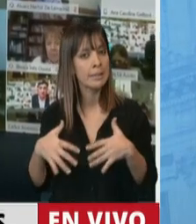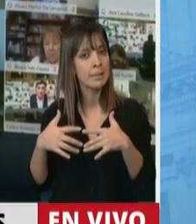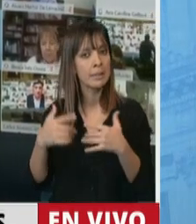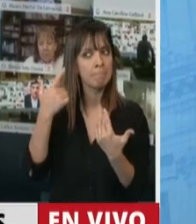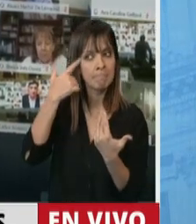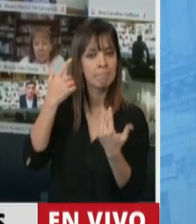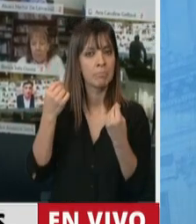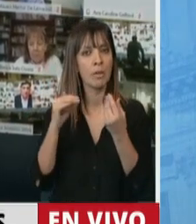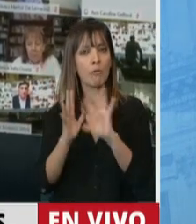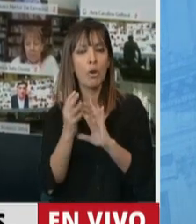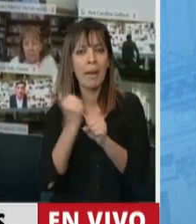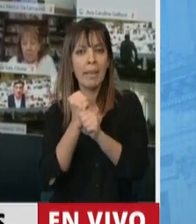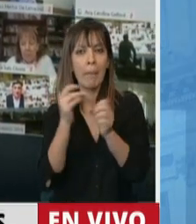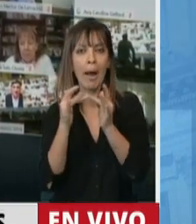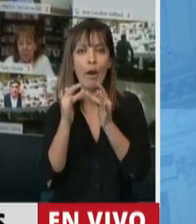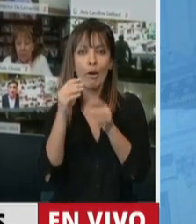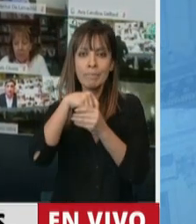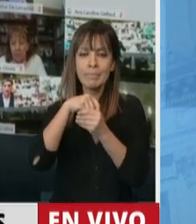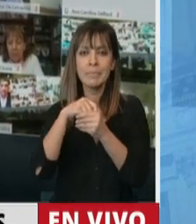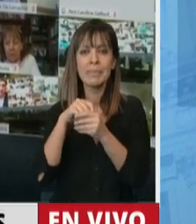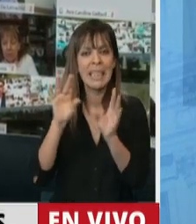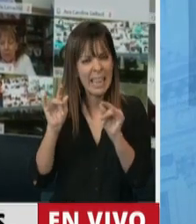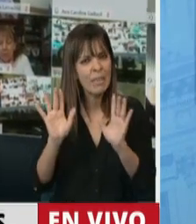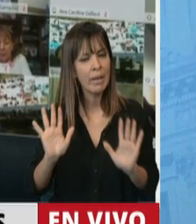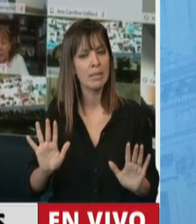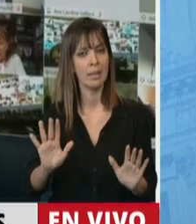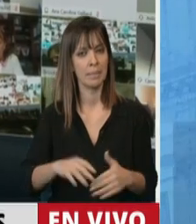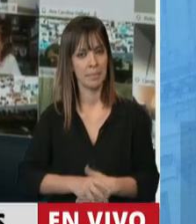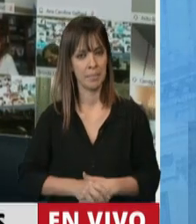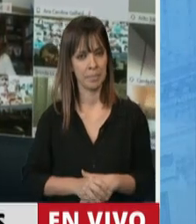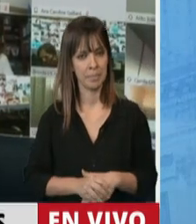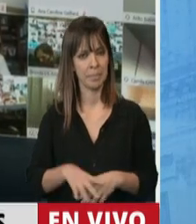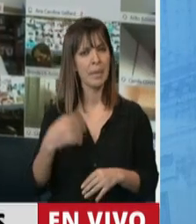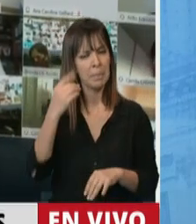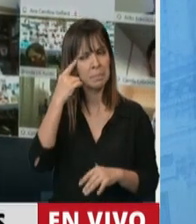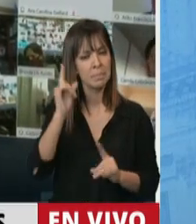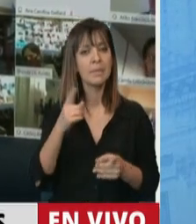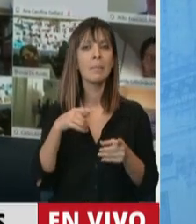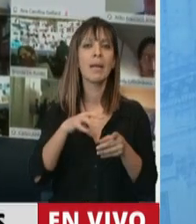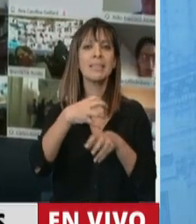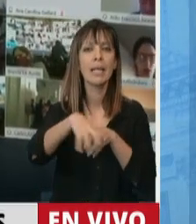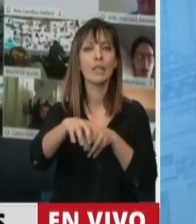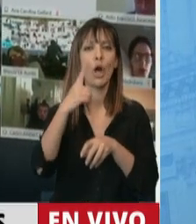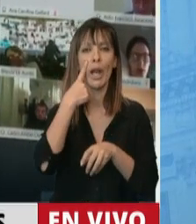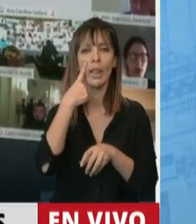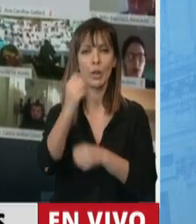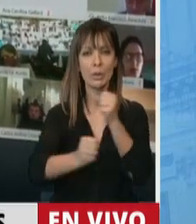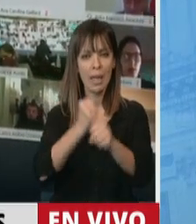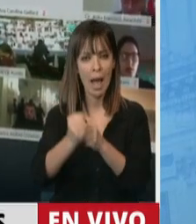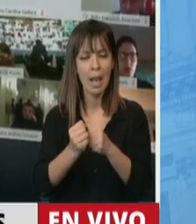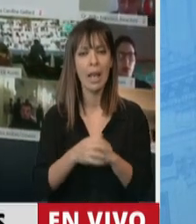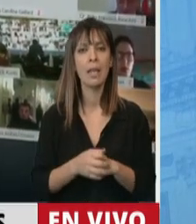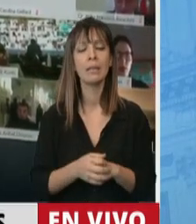llevar adelante este tipo de tarea. Y nos va atravesando no solamente en lo que es la parte industrial, sino que va a atravesar